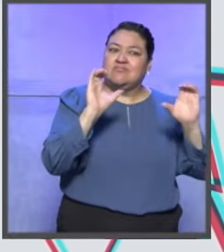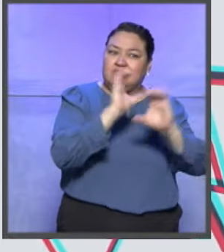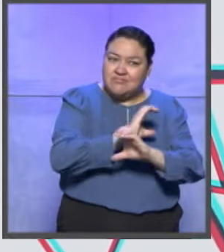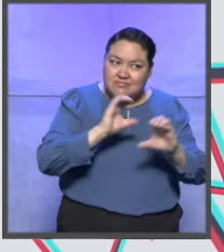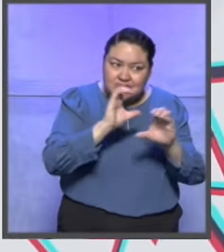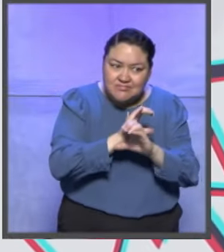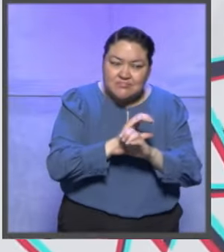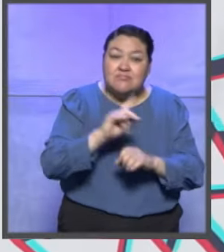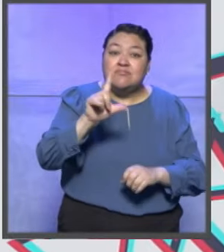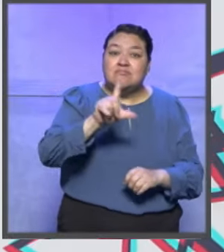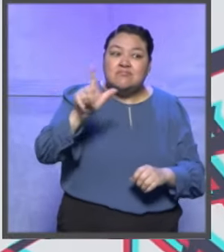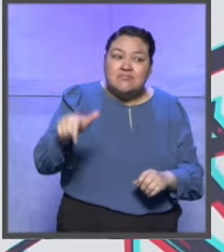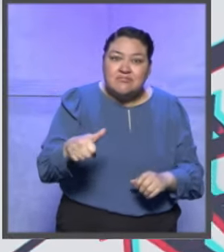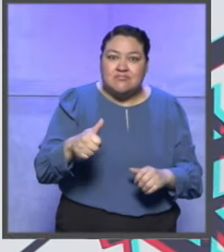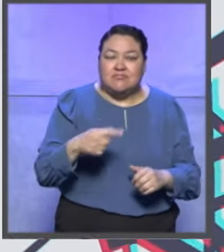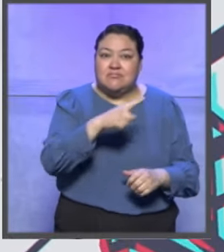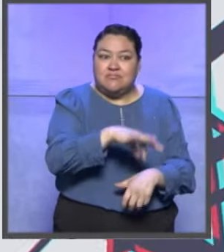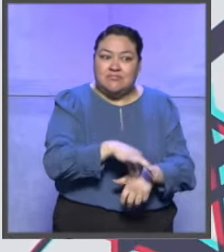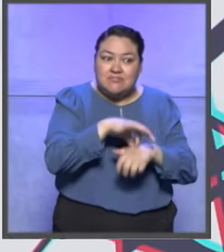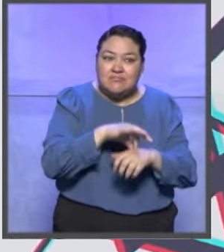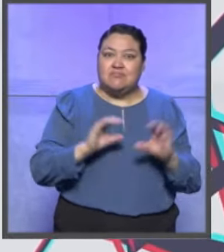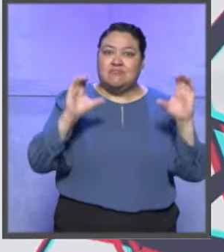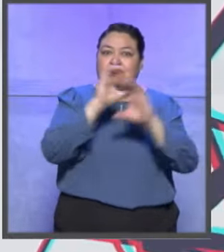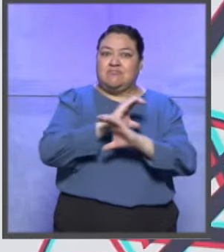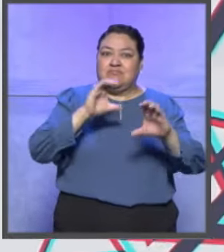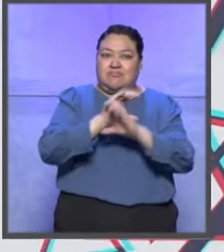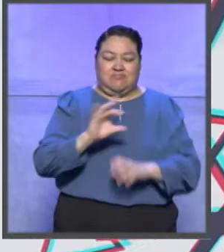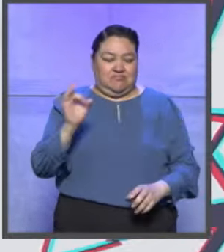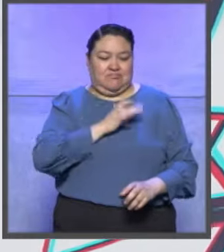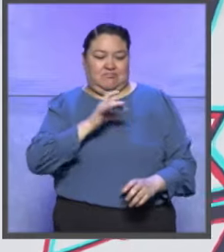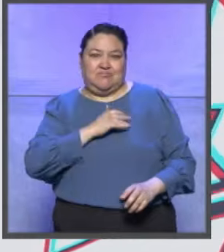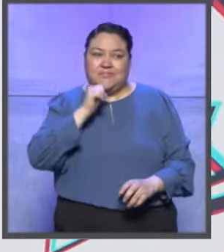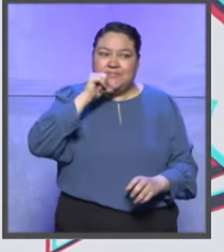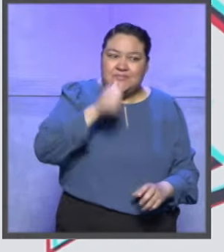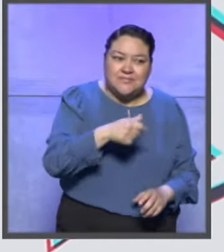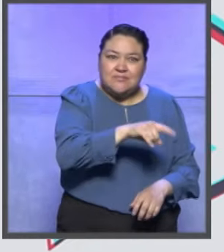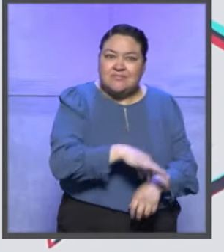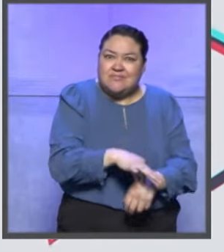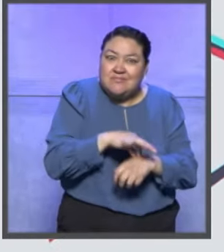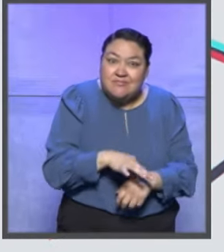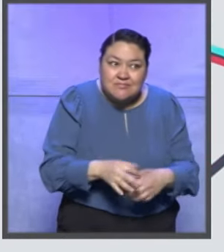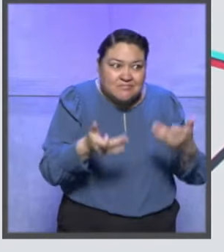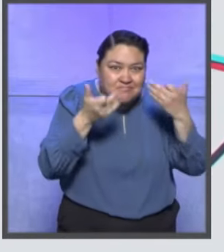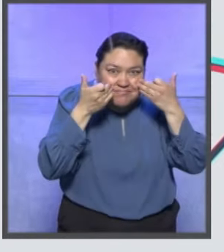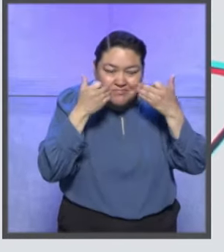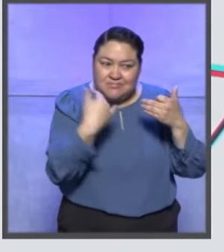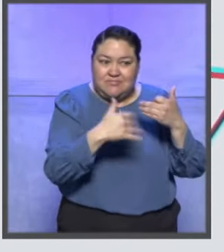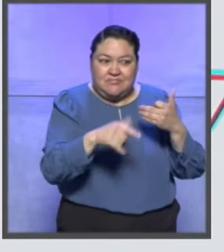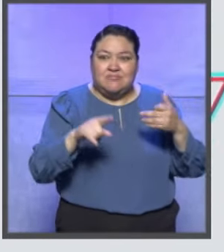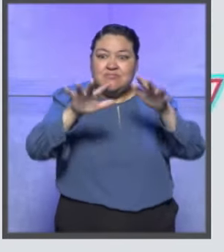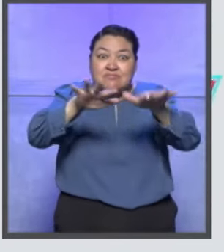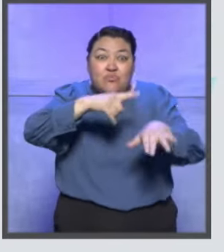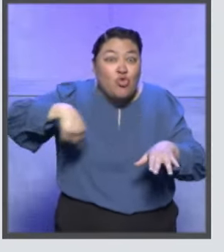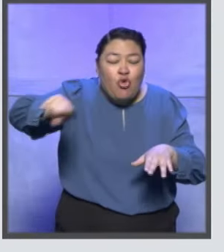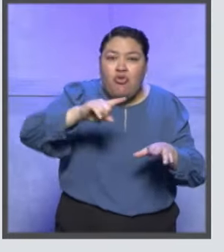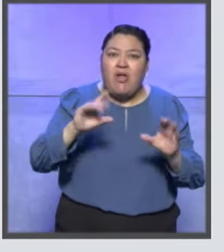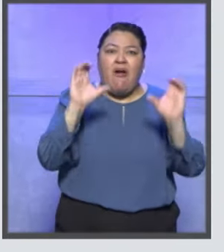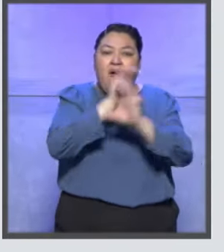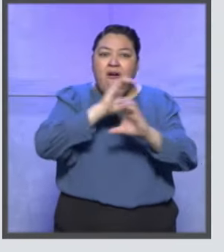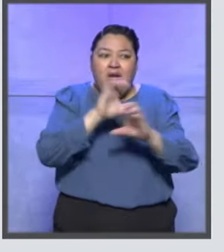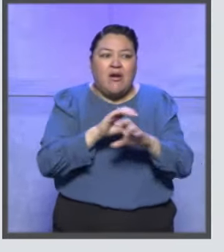viven a través de sus canciones. Exactamente. Y después, bueno, pues escuchar el tema de Sin Miedo, de Viva Voz, de Vivir Quintana,